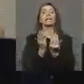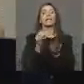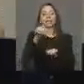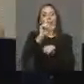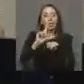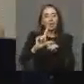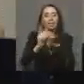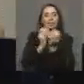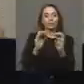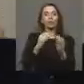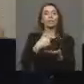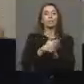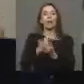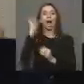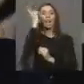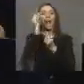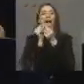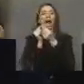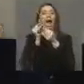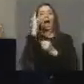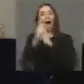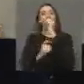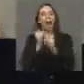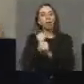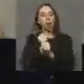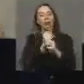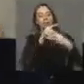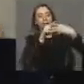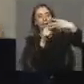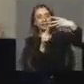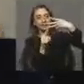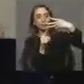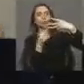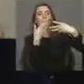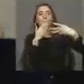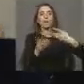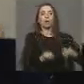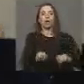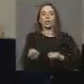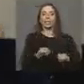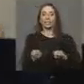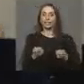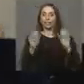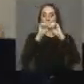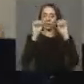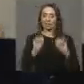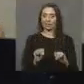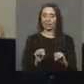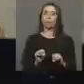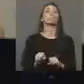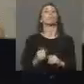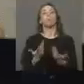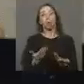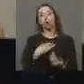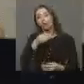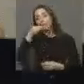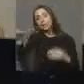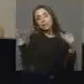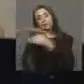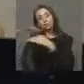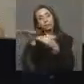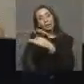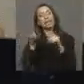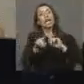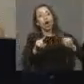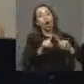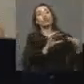y el plan anual, lo que sin duda ayudará a una mejor gestión del sistema. Por las razones señaladas anteriormente y